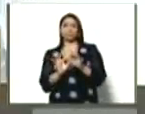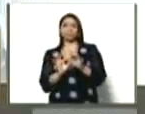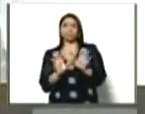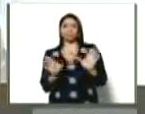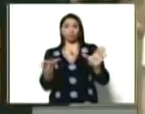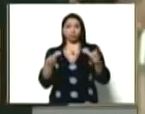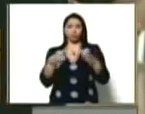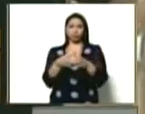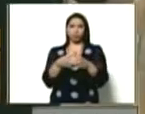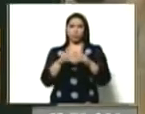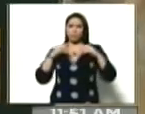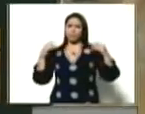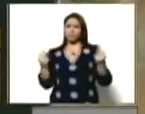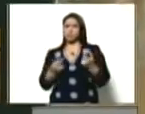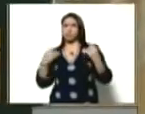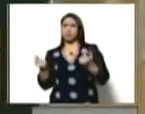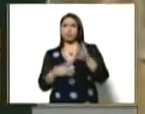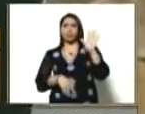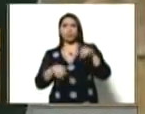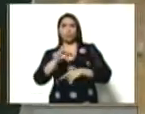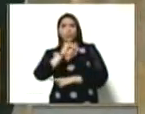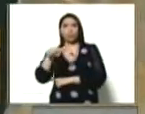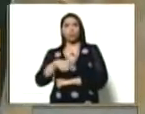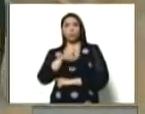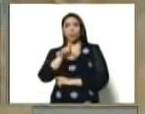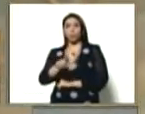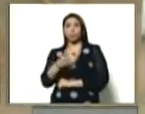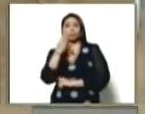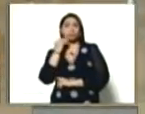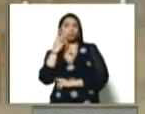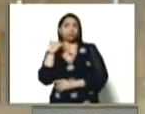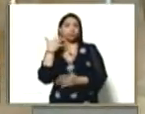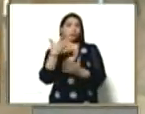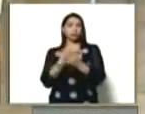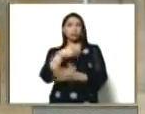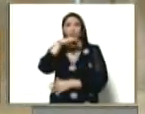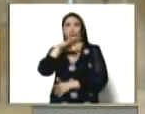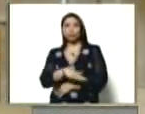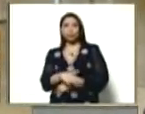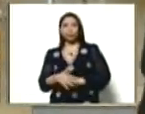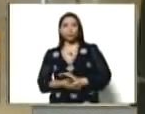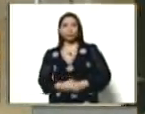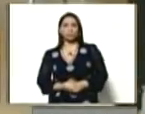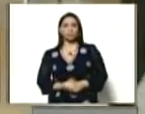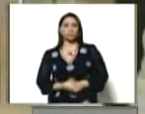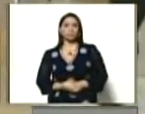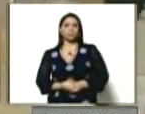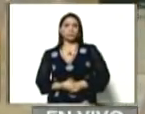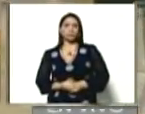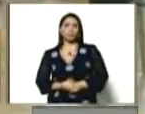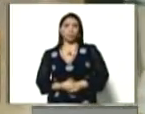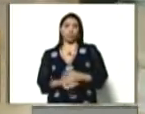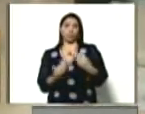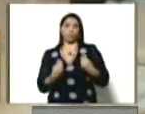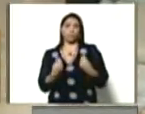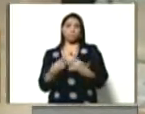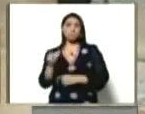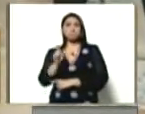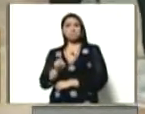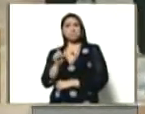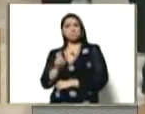día 11 de julio, como es costumbre histórica, como es la necesidad de